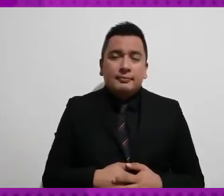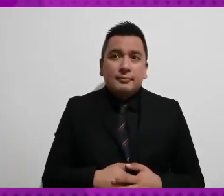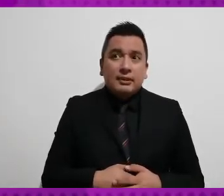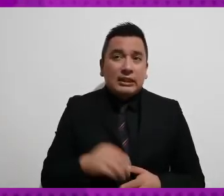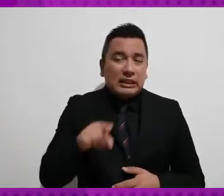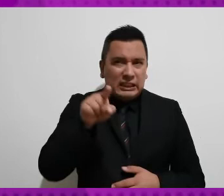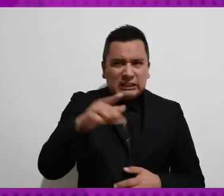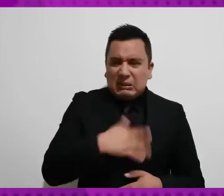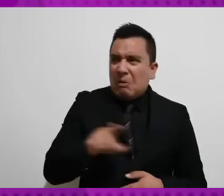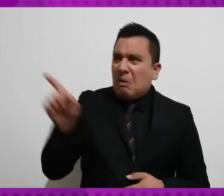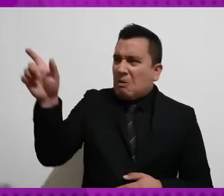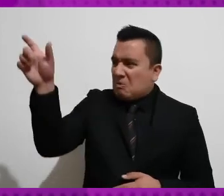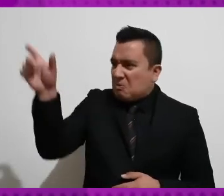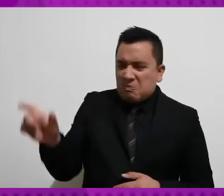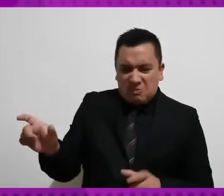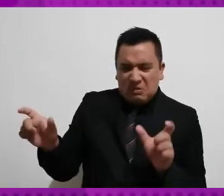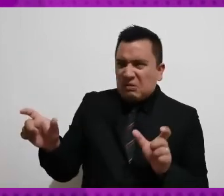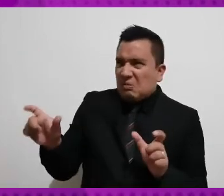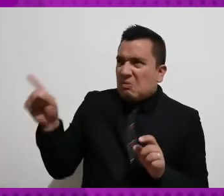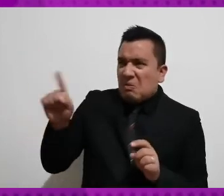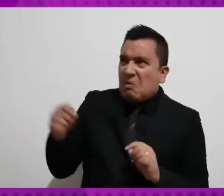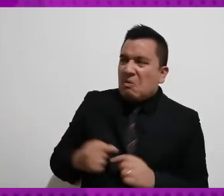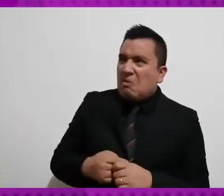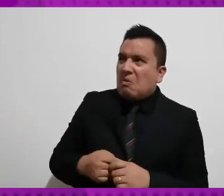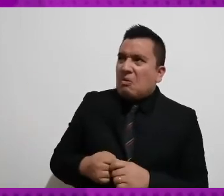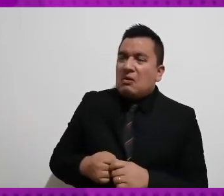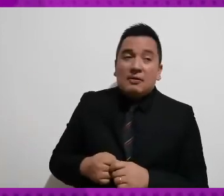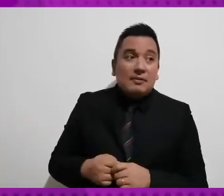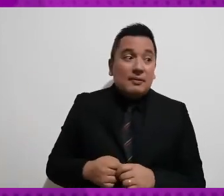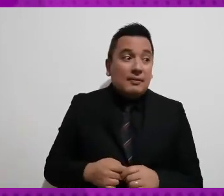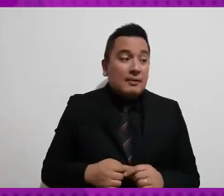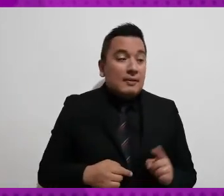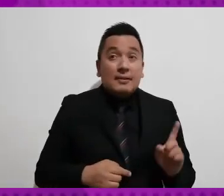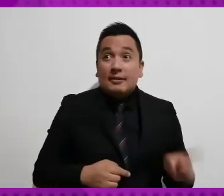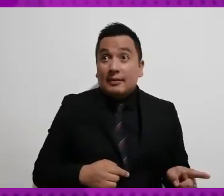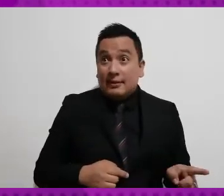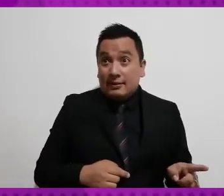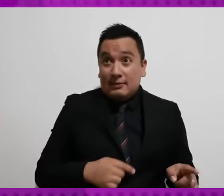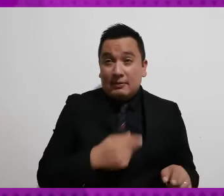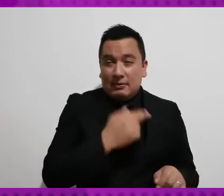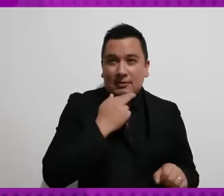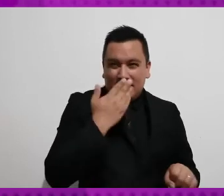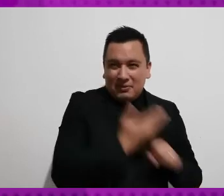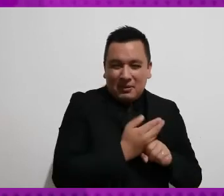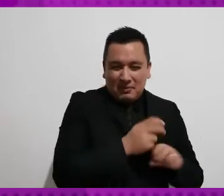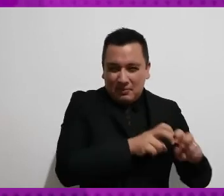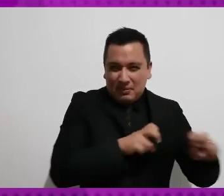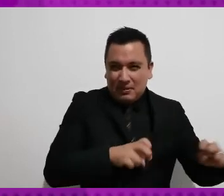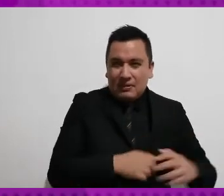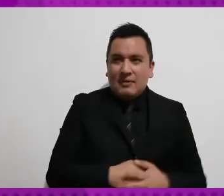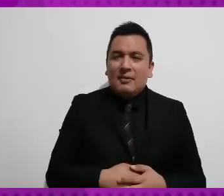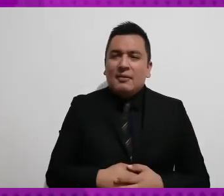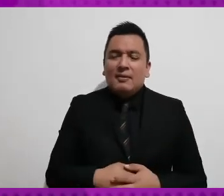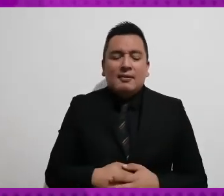su negativa a que la persona emita su voto por no coincidir la identidad de género con la que está sentada en